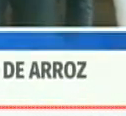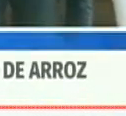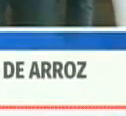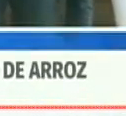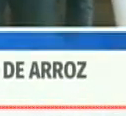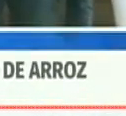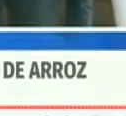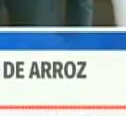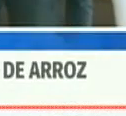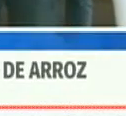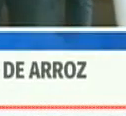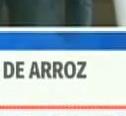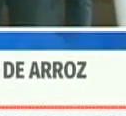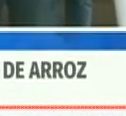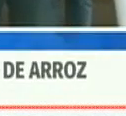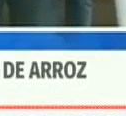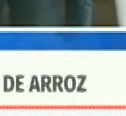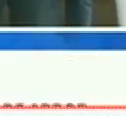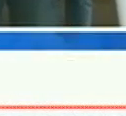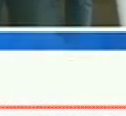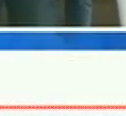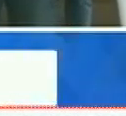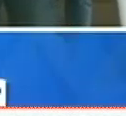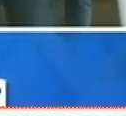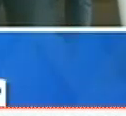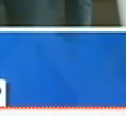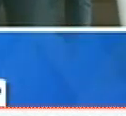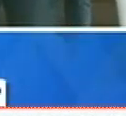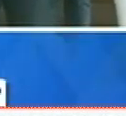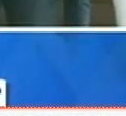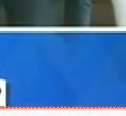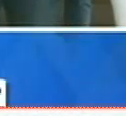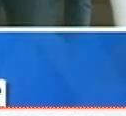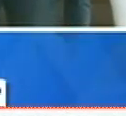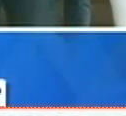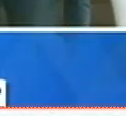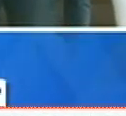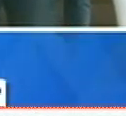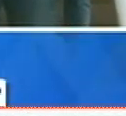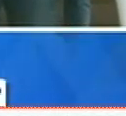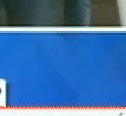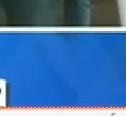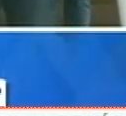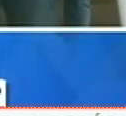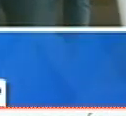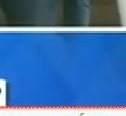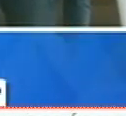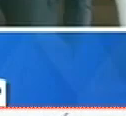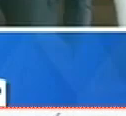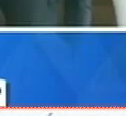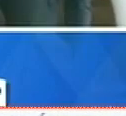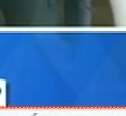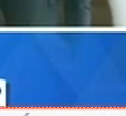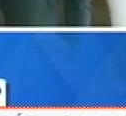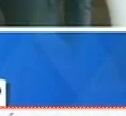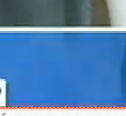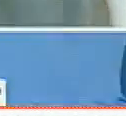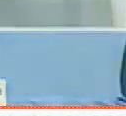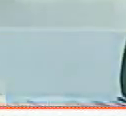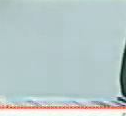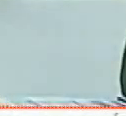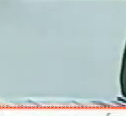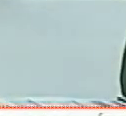pueblo y que estamos seguros que vamos a vencer. ¡Leales siempre! ¡Traidores nunca! ¡Leales siempre! ¡Traidores